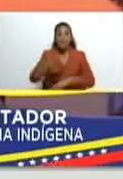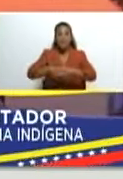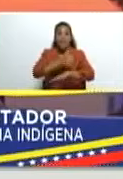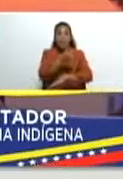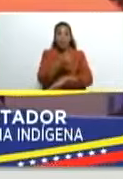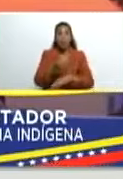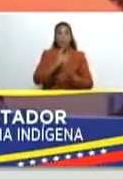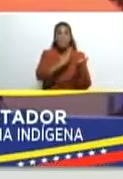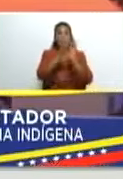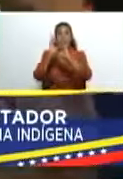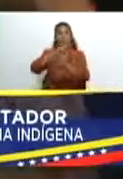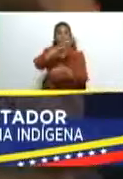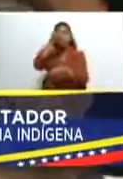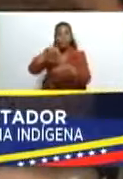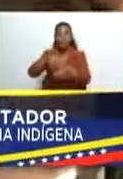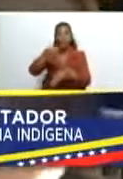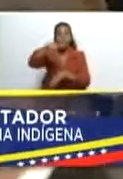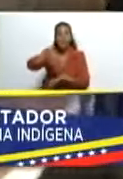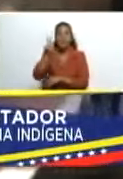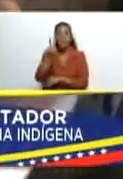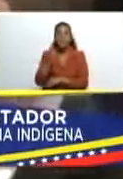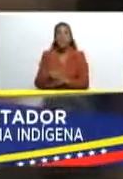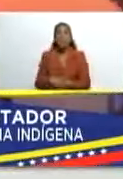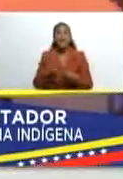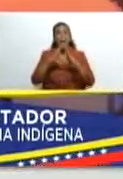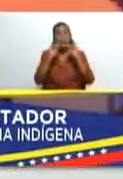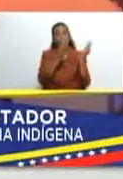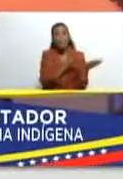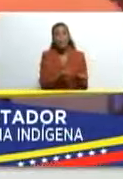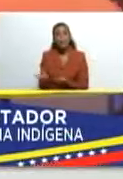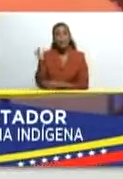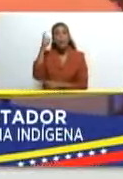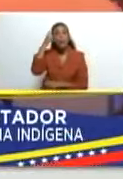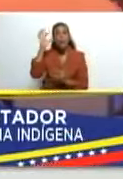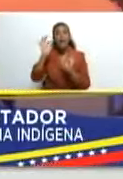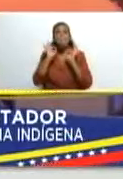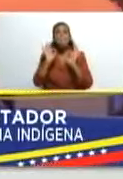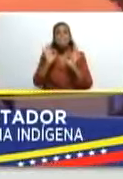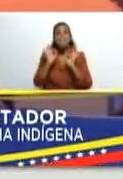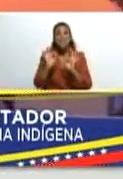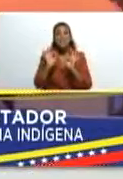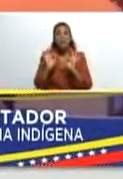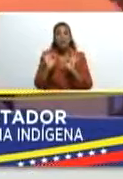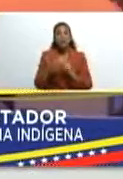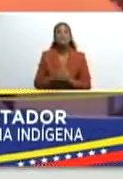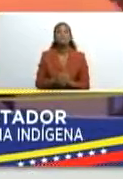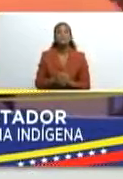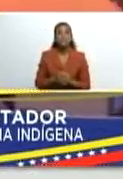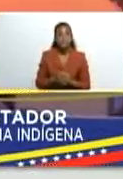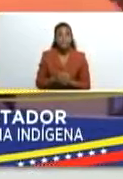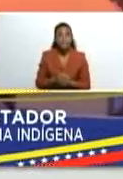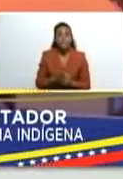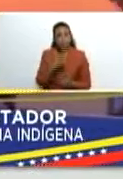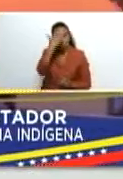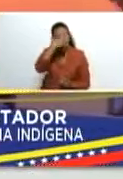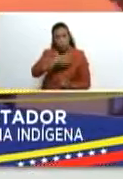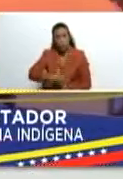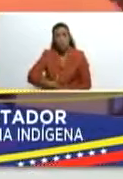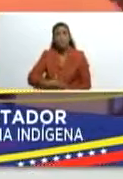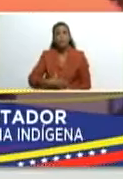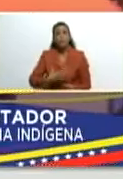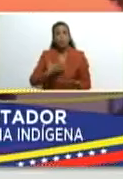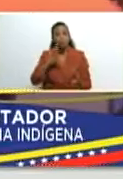de la Biblioteca Nacional. A todos. Hoy es un día muy especial. Estuve